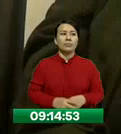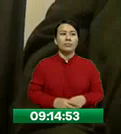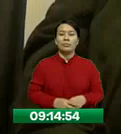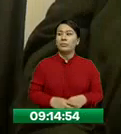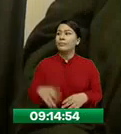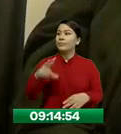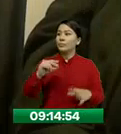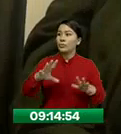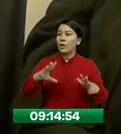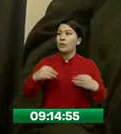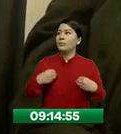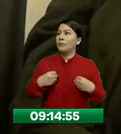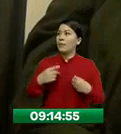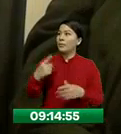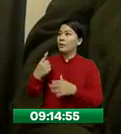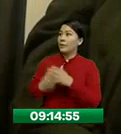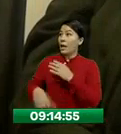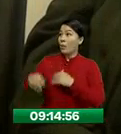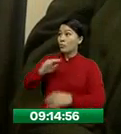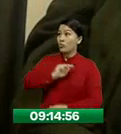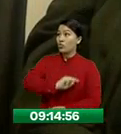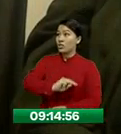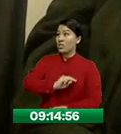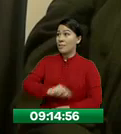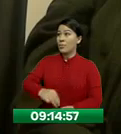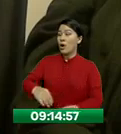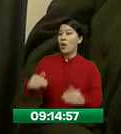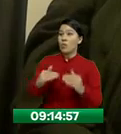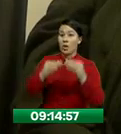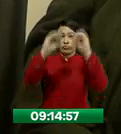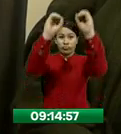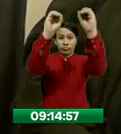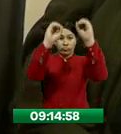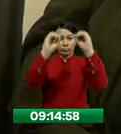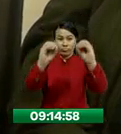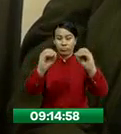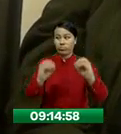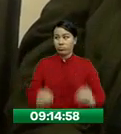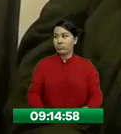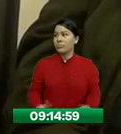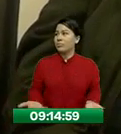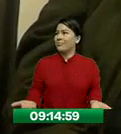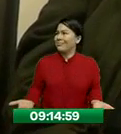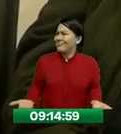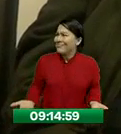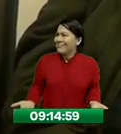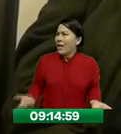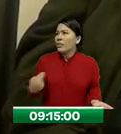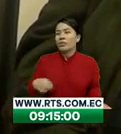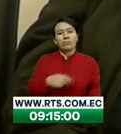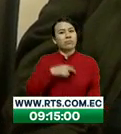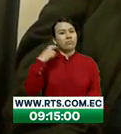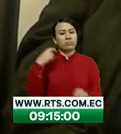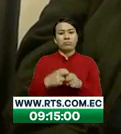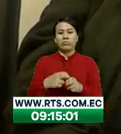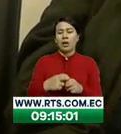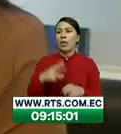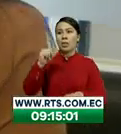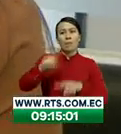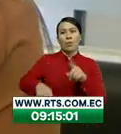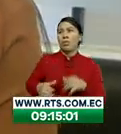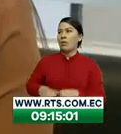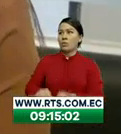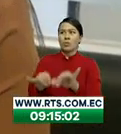No vamos a permitir que el municipio se convierta en un burdel. Definitivamente tenemos que tomar acciones contundentes porque esto no puede seguir